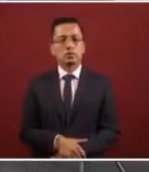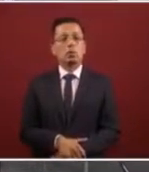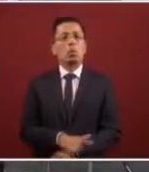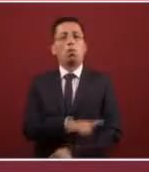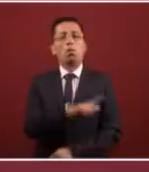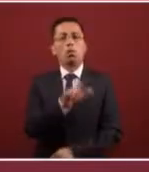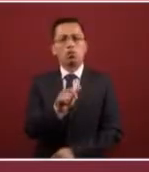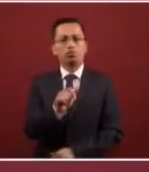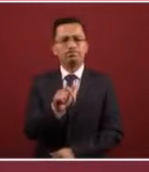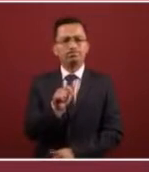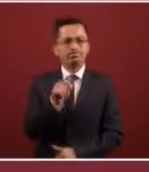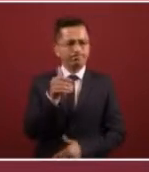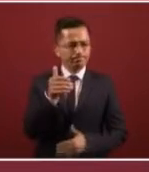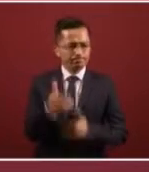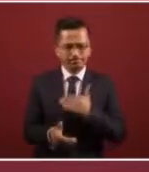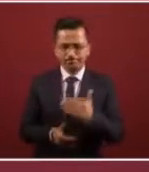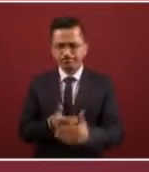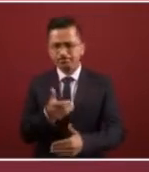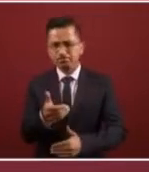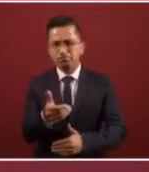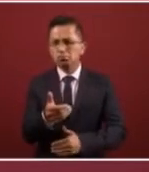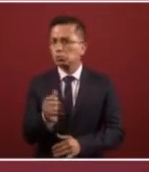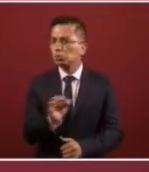se expresó,